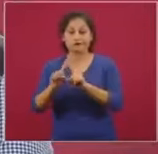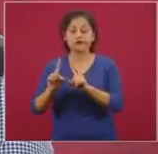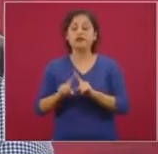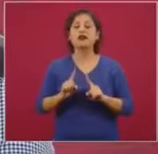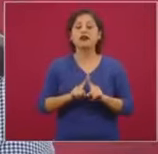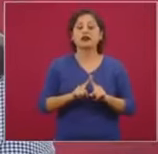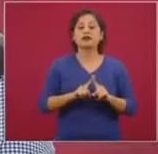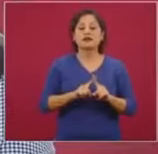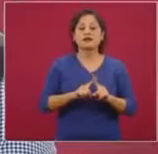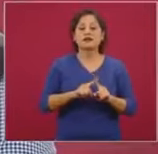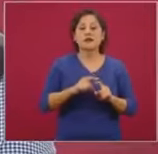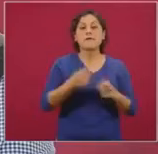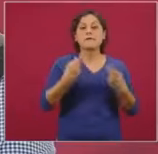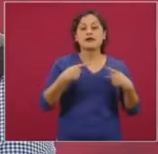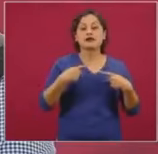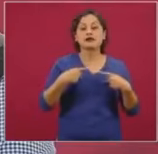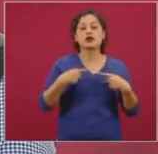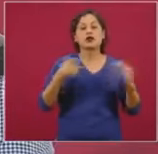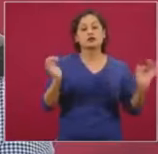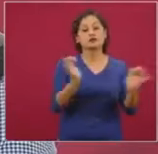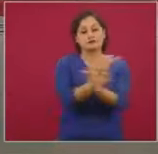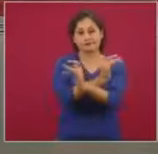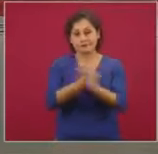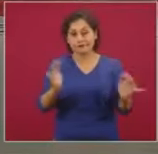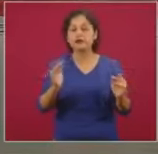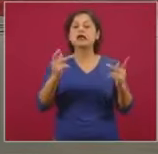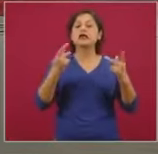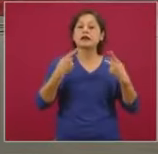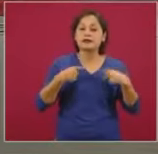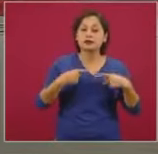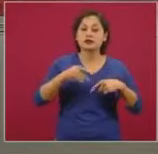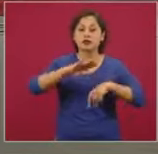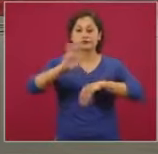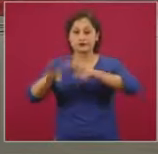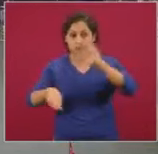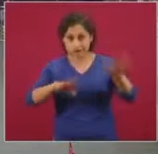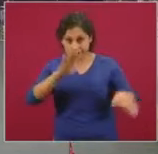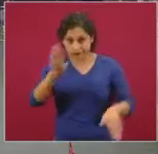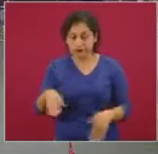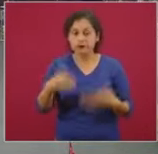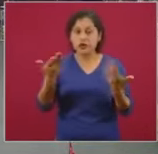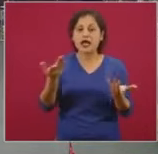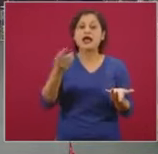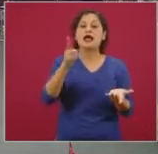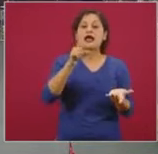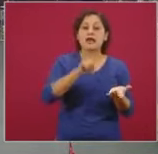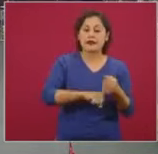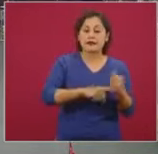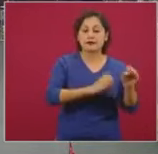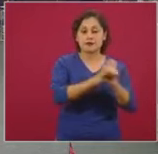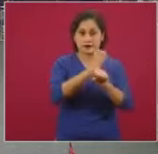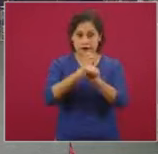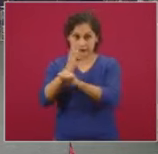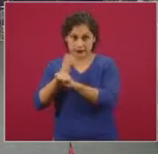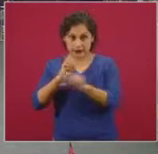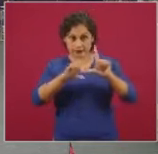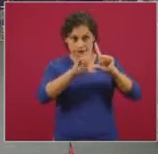en morbilidad como en mortalidad en las 32 entidades federativas. ¿Sí?